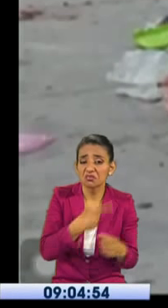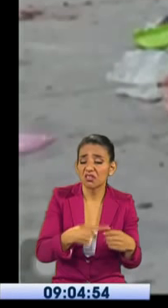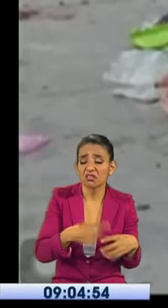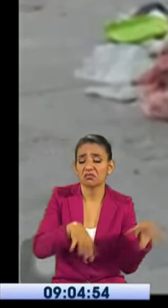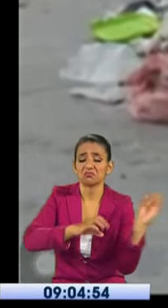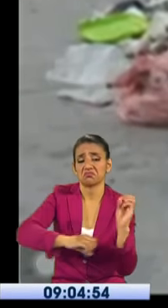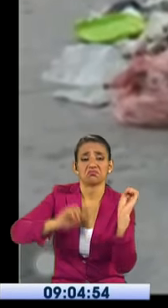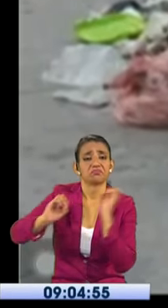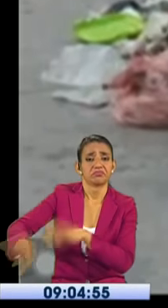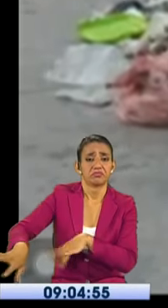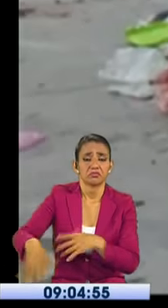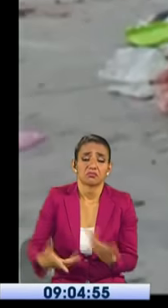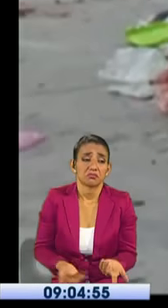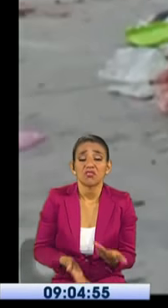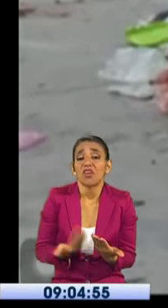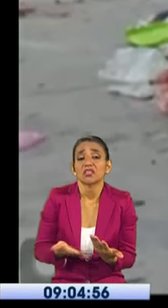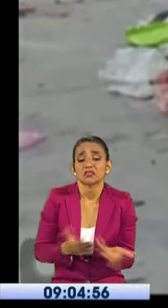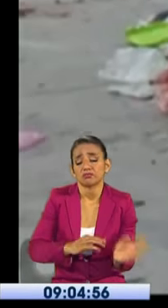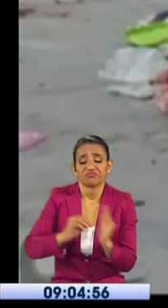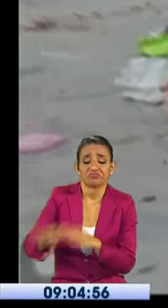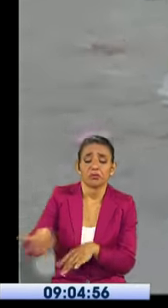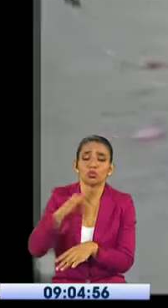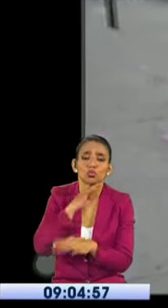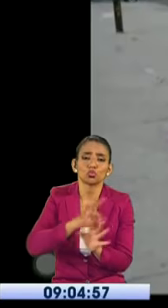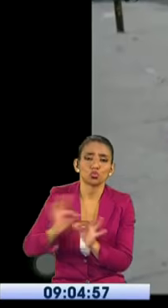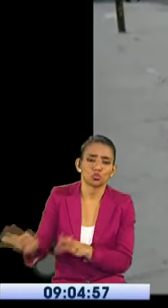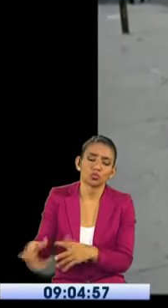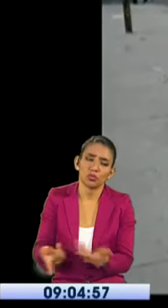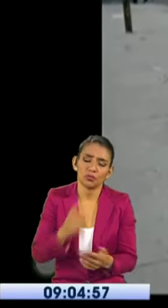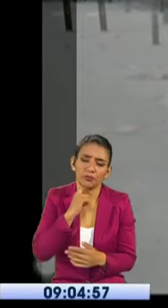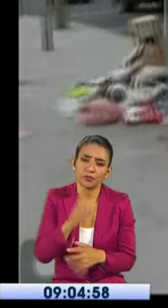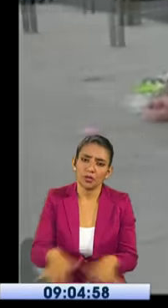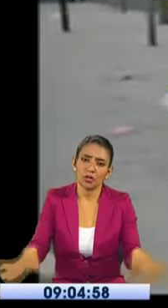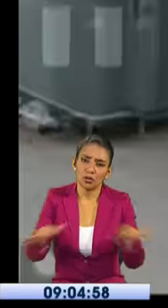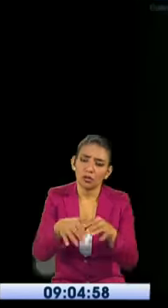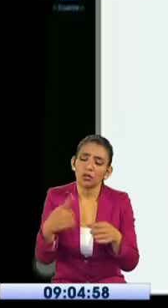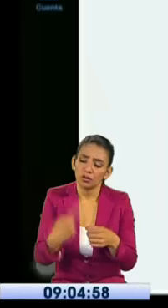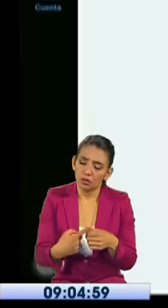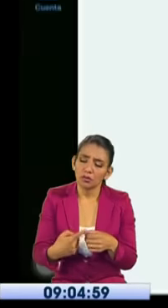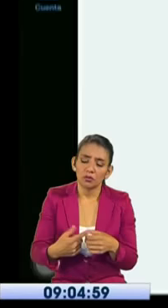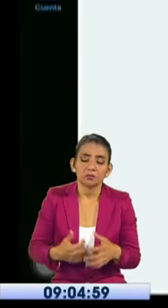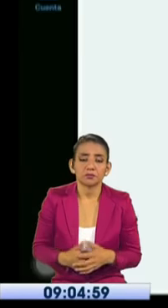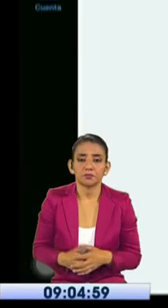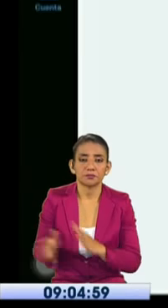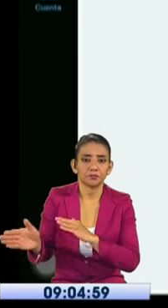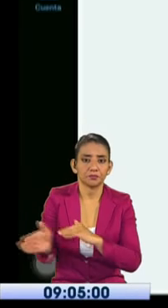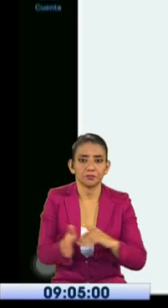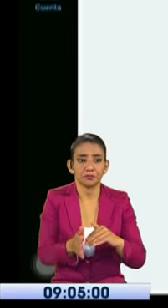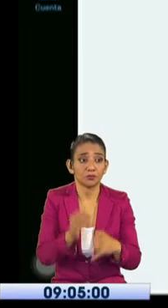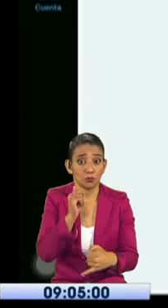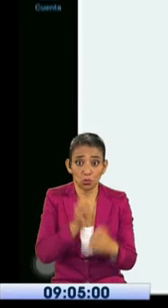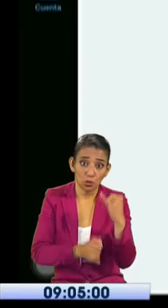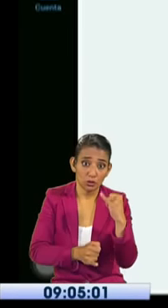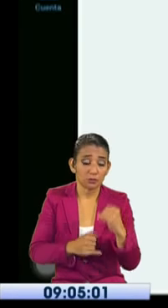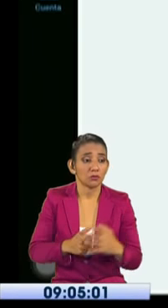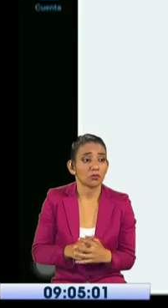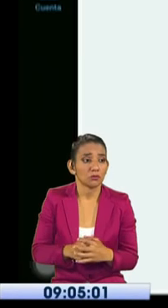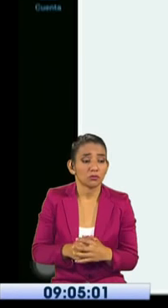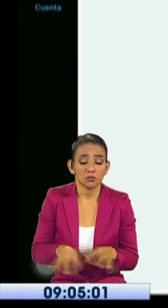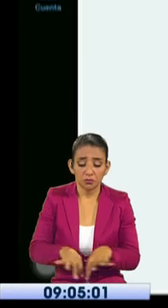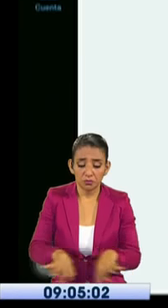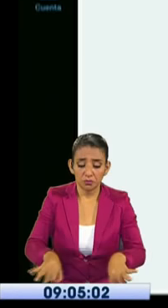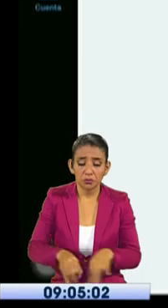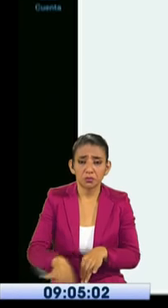que hacen lo más fácil, botan la basura ahí y afean el sector. Ahí lo dejan. Y finalmente, por favor, tubería rota y